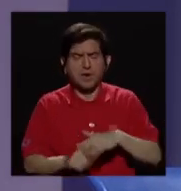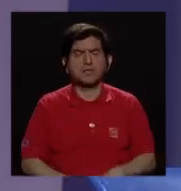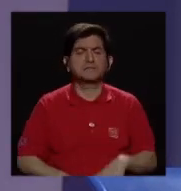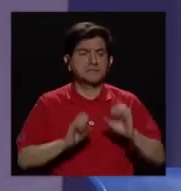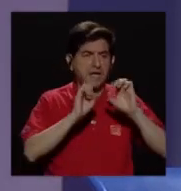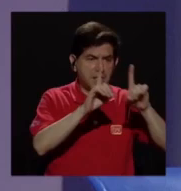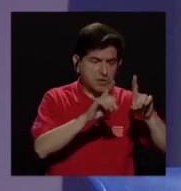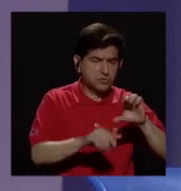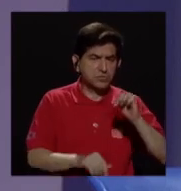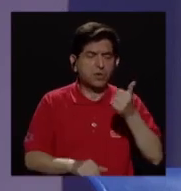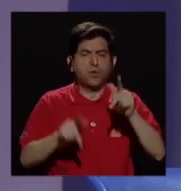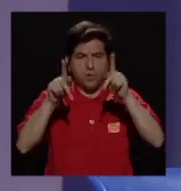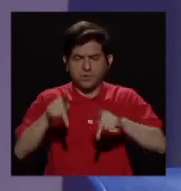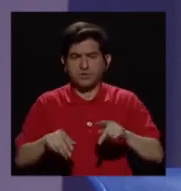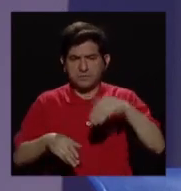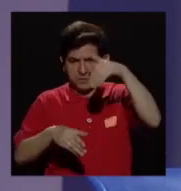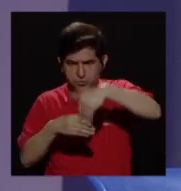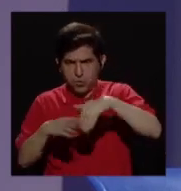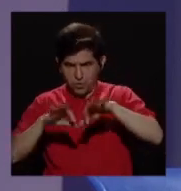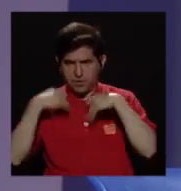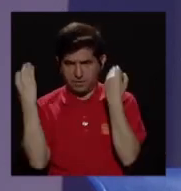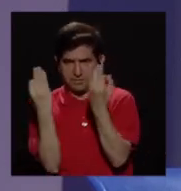educativo, sea con otros miembros de la familia,